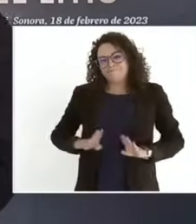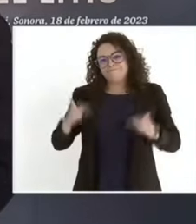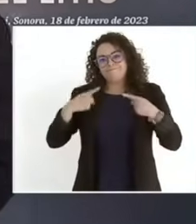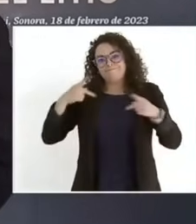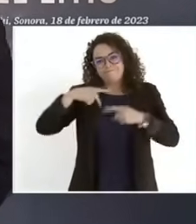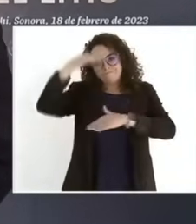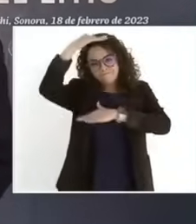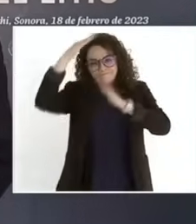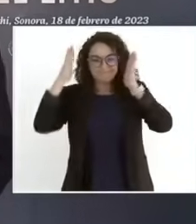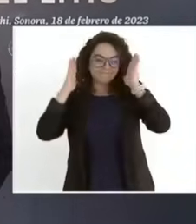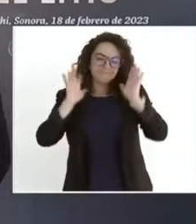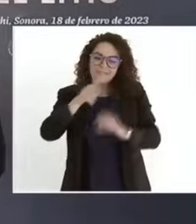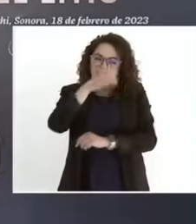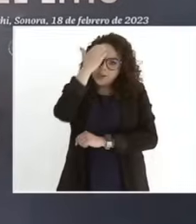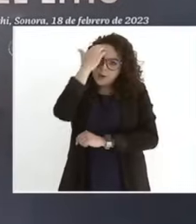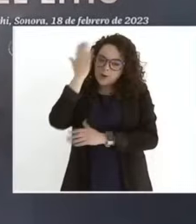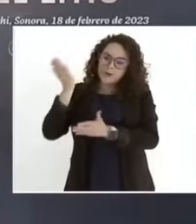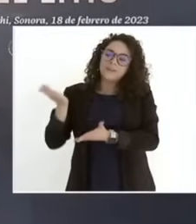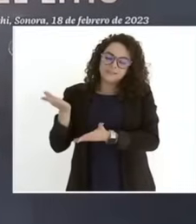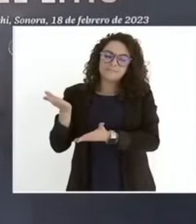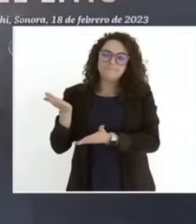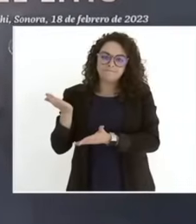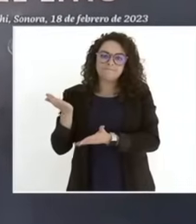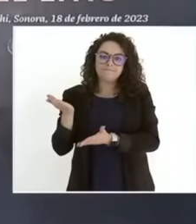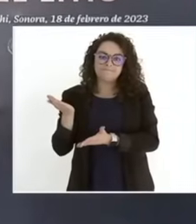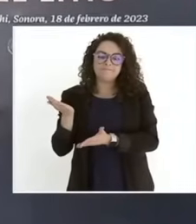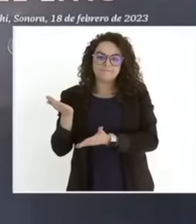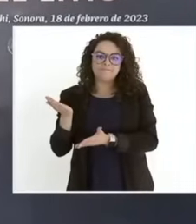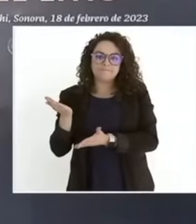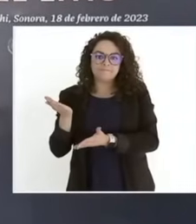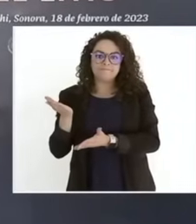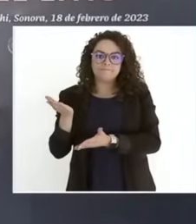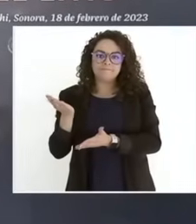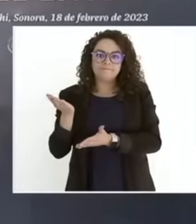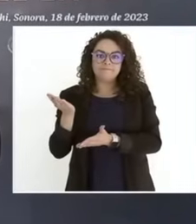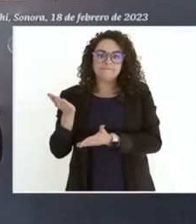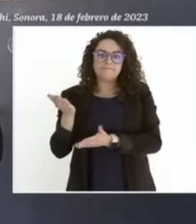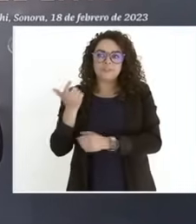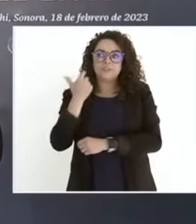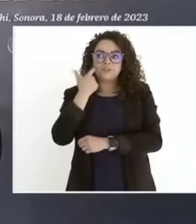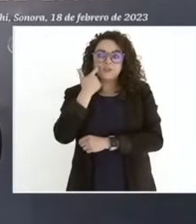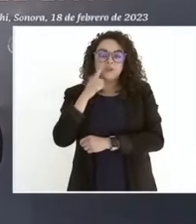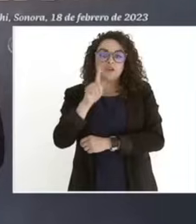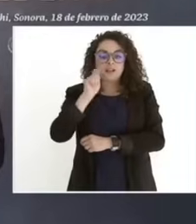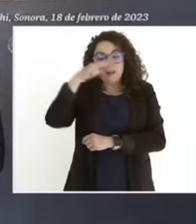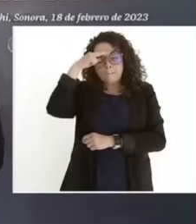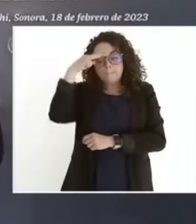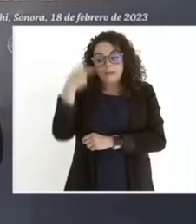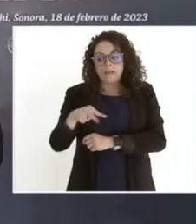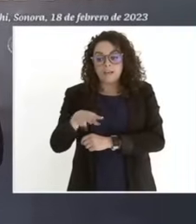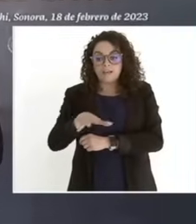quisieran que México convirtiera en una colonia de